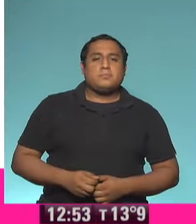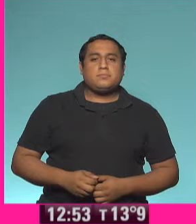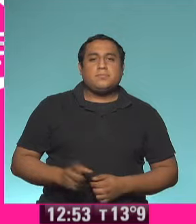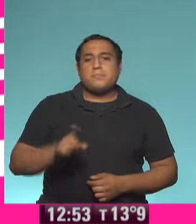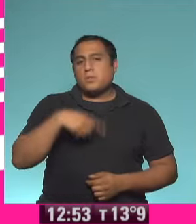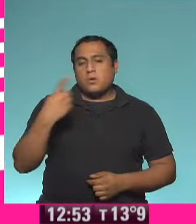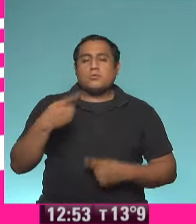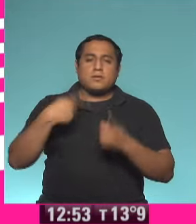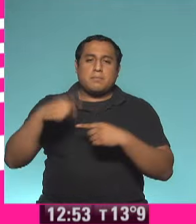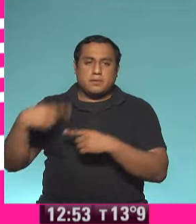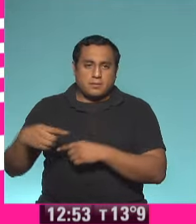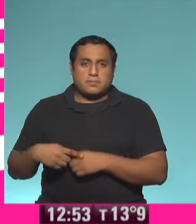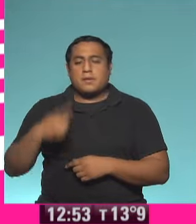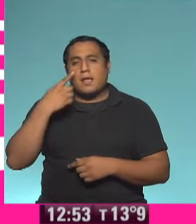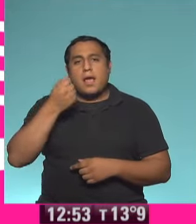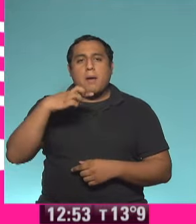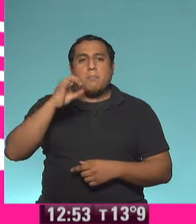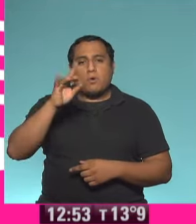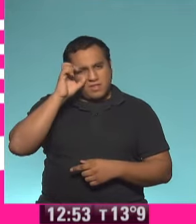Otras gestiones, apoderados.